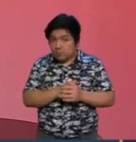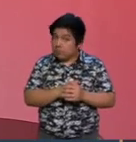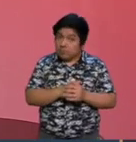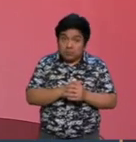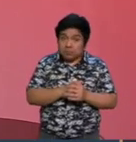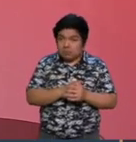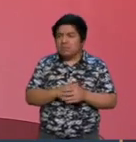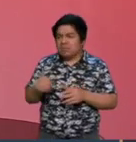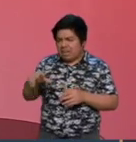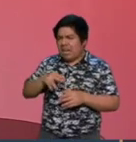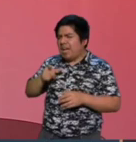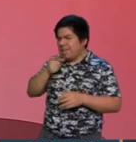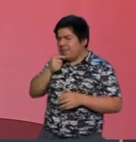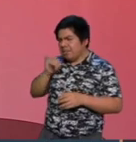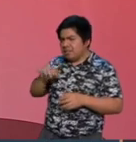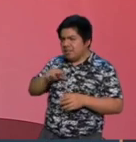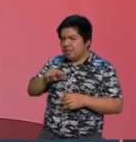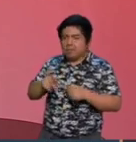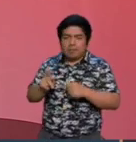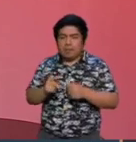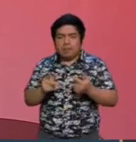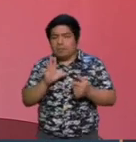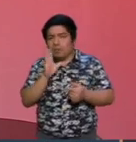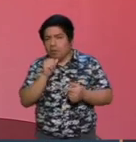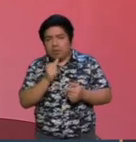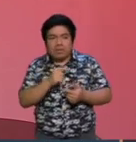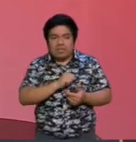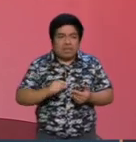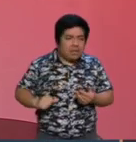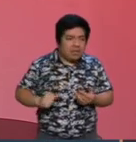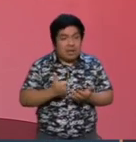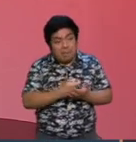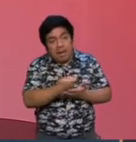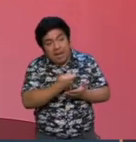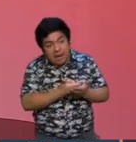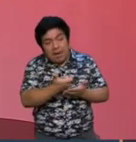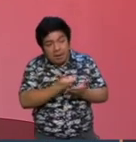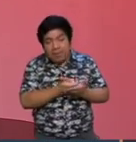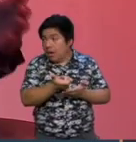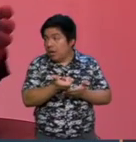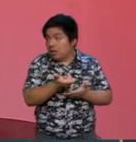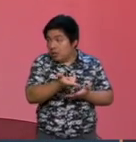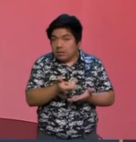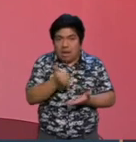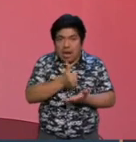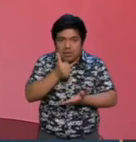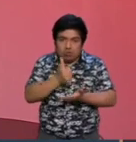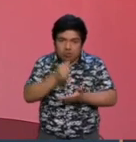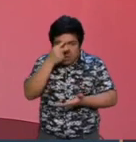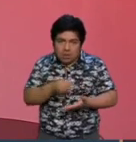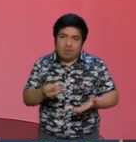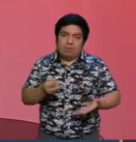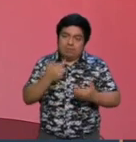tienen policía. Sí la tienen, pero no tendrían por qué estar pagando las alcaldías por un servicio que la ciudad tiene la